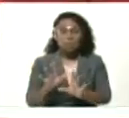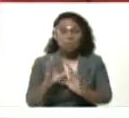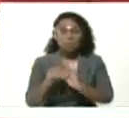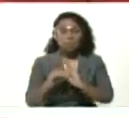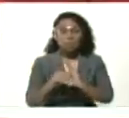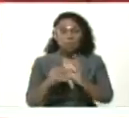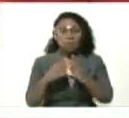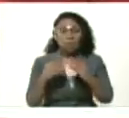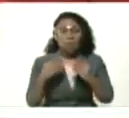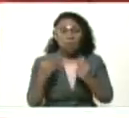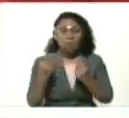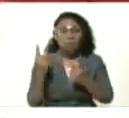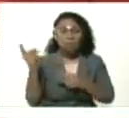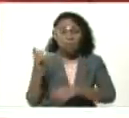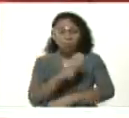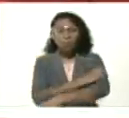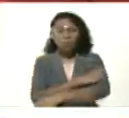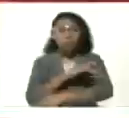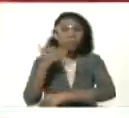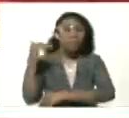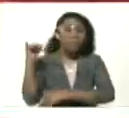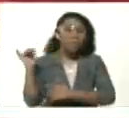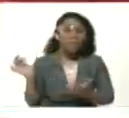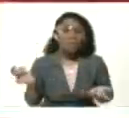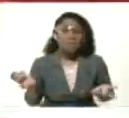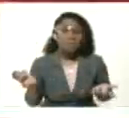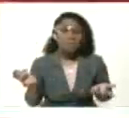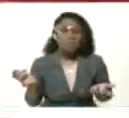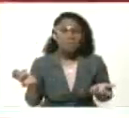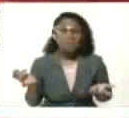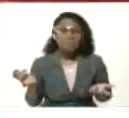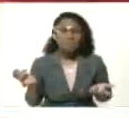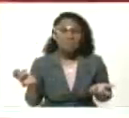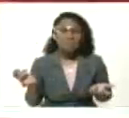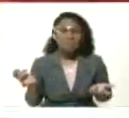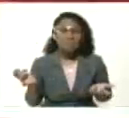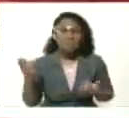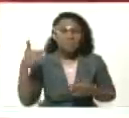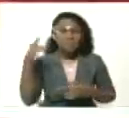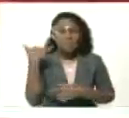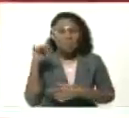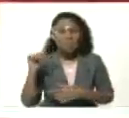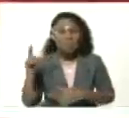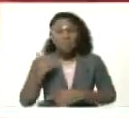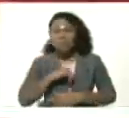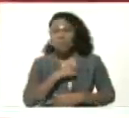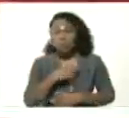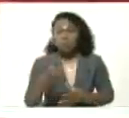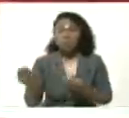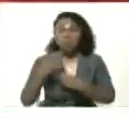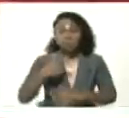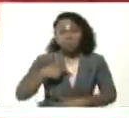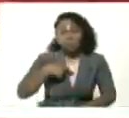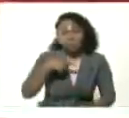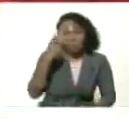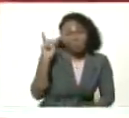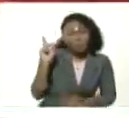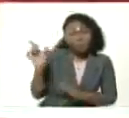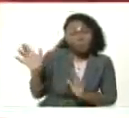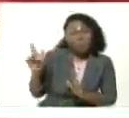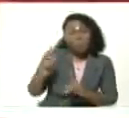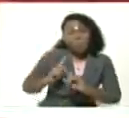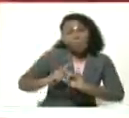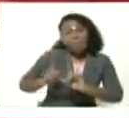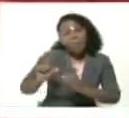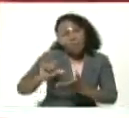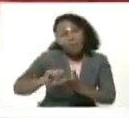Robándose todo el dinero. Esa es la oposición, eso es lo que hay. Eso es lo que hay. A nosotros nos da cierta pena con ellos. Pero en